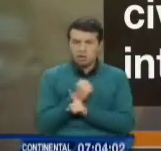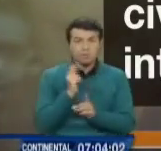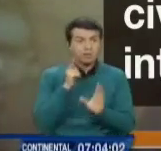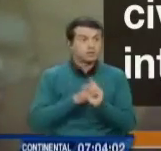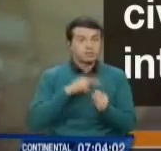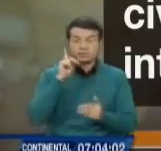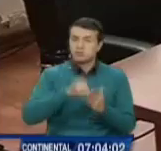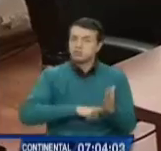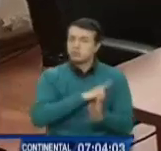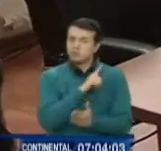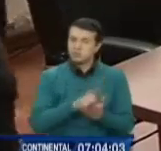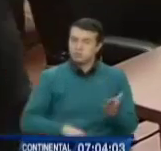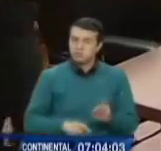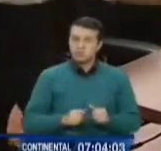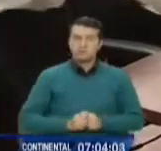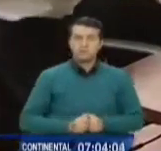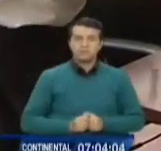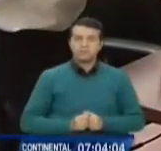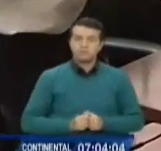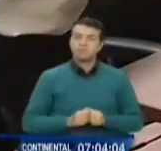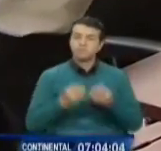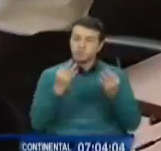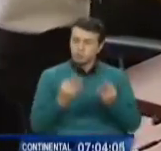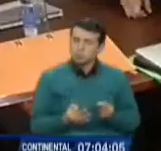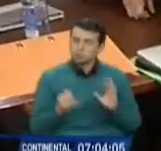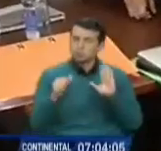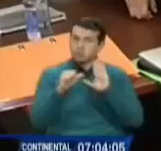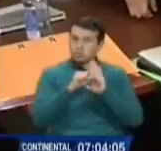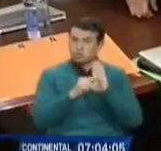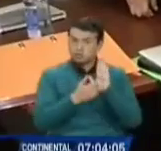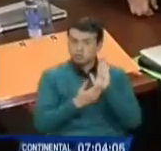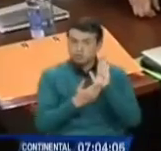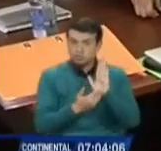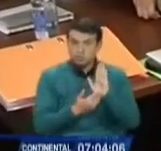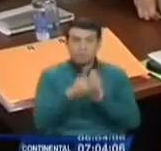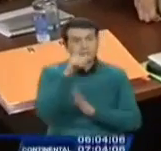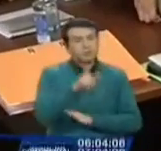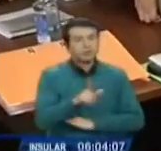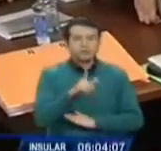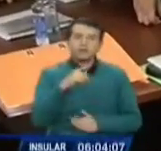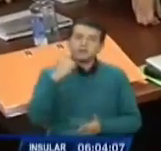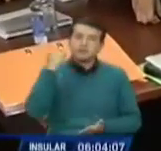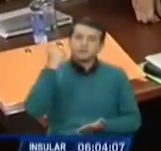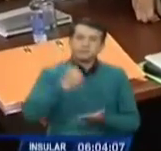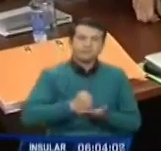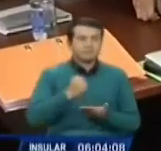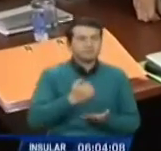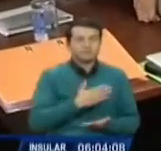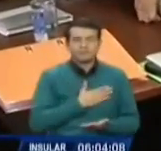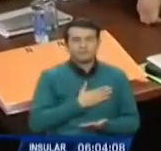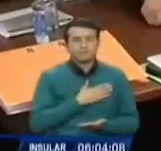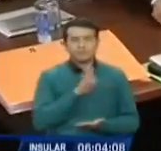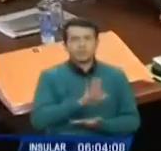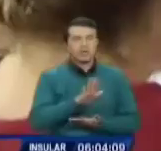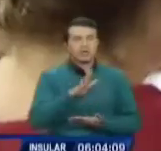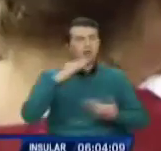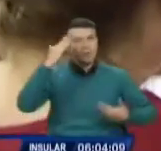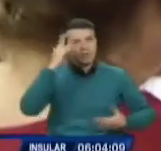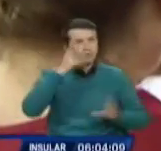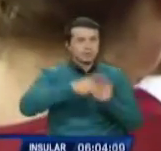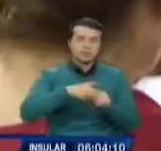conflictos internacionales. Basándose en este tipo de argumentos legales, se le canceló la visa al evidenciar el mal uso de la